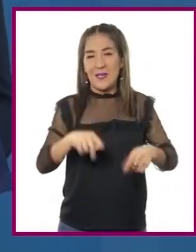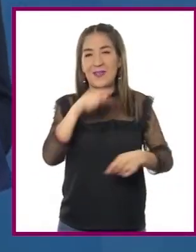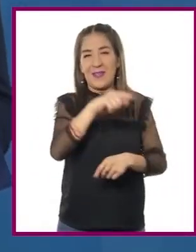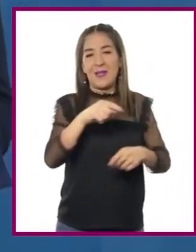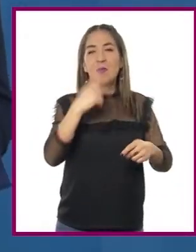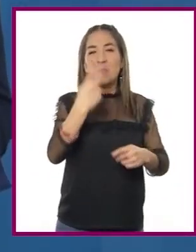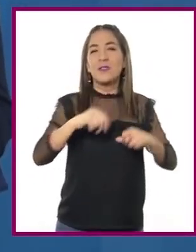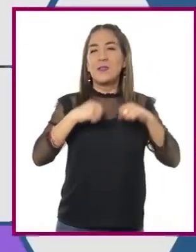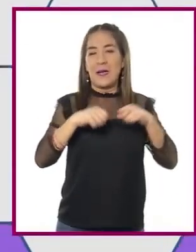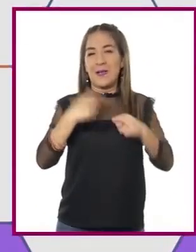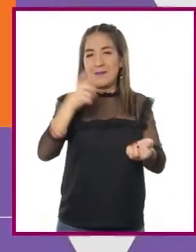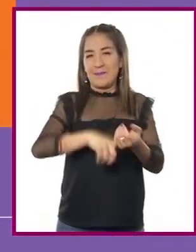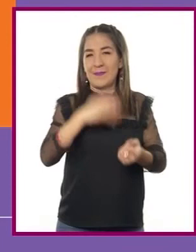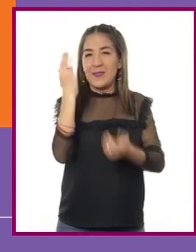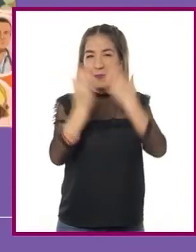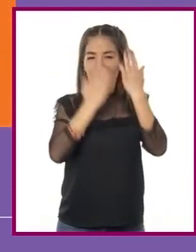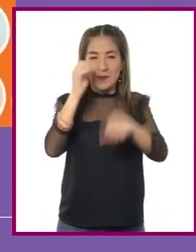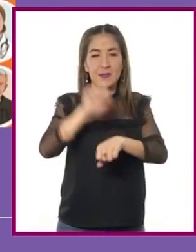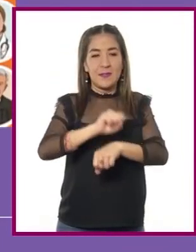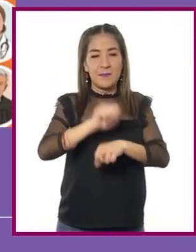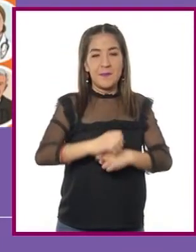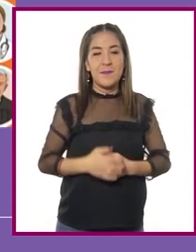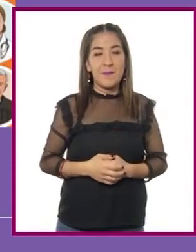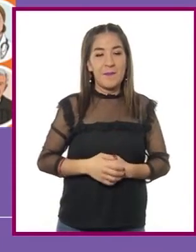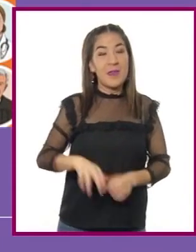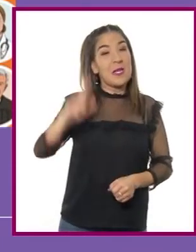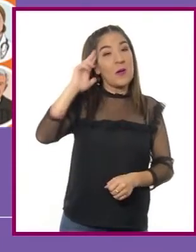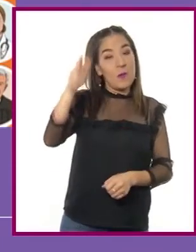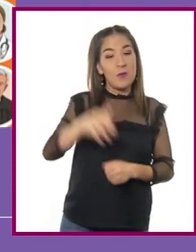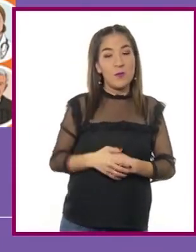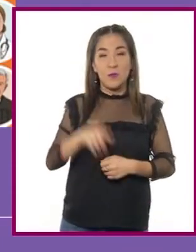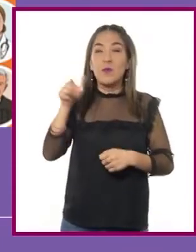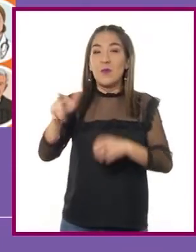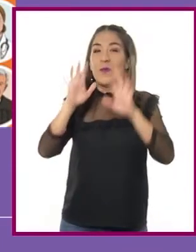secundaria. Hola Alexander,